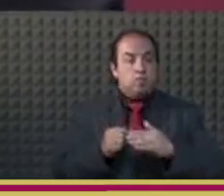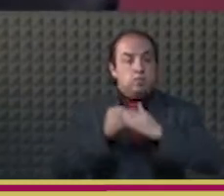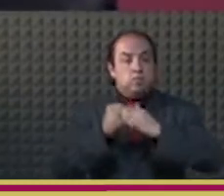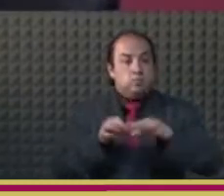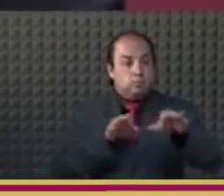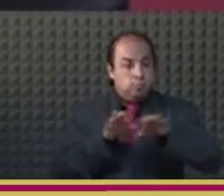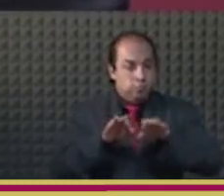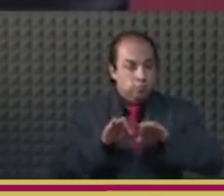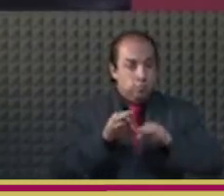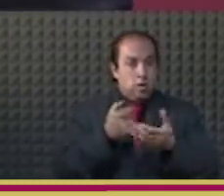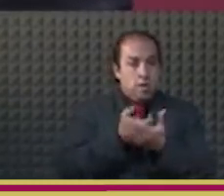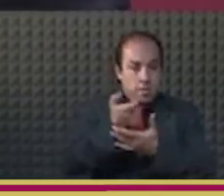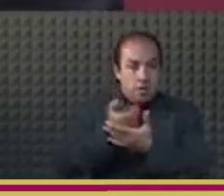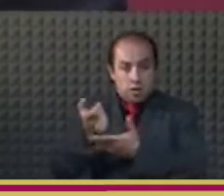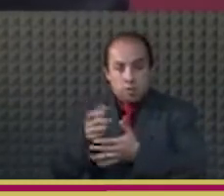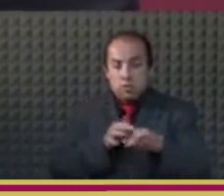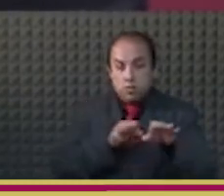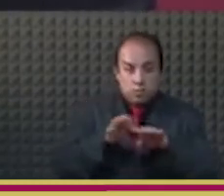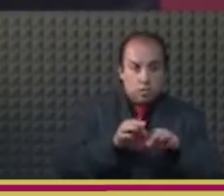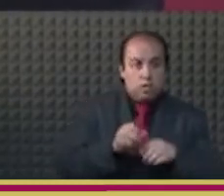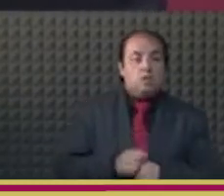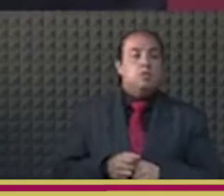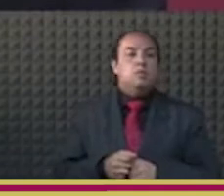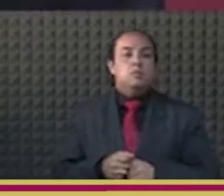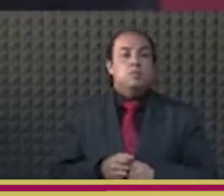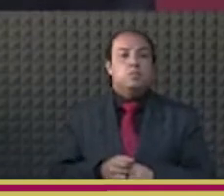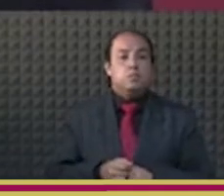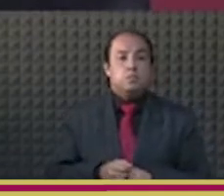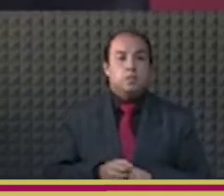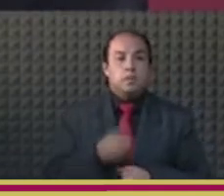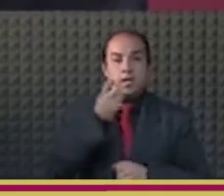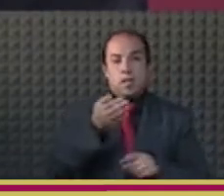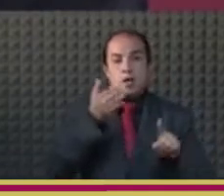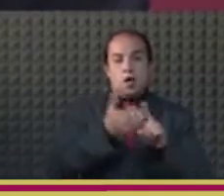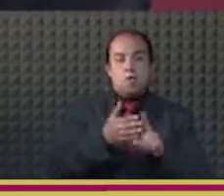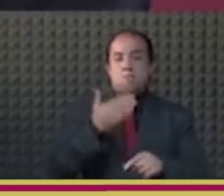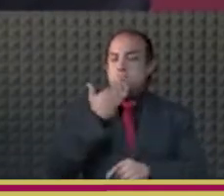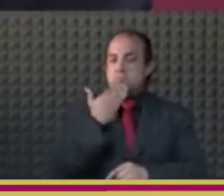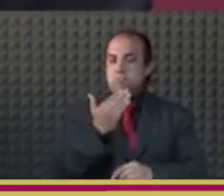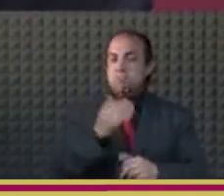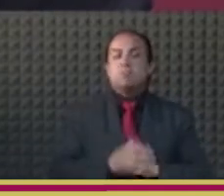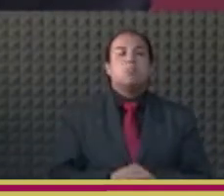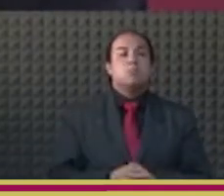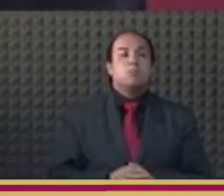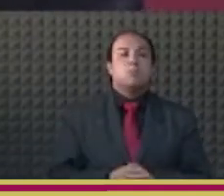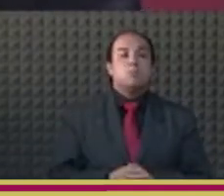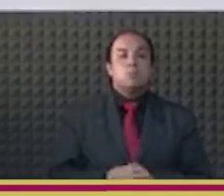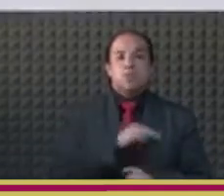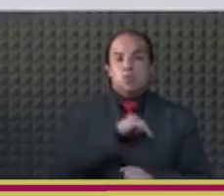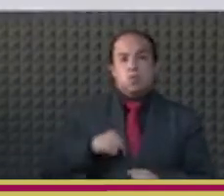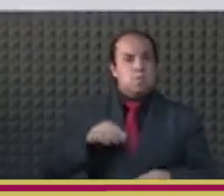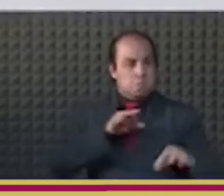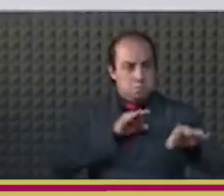empleo y el ingreso, el trabajo y el salario, es la ruta correcta. Y en ese sentido vamos